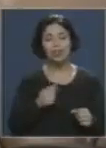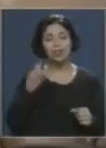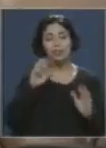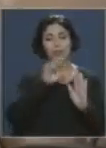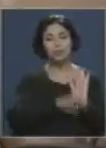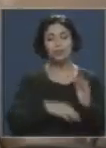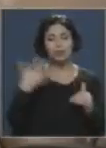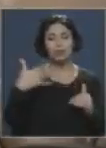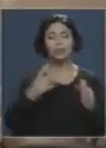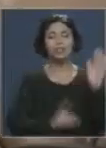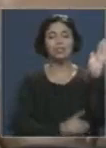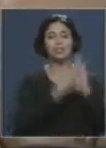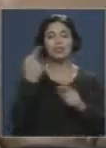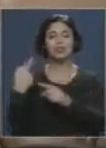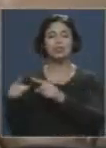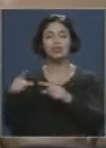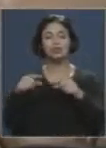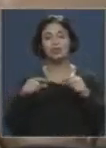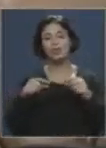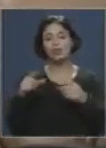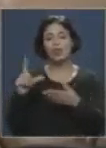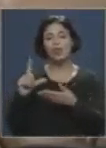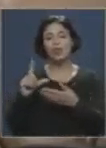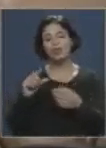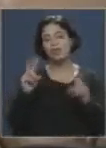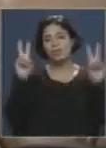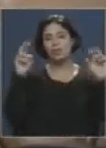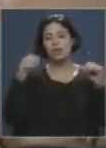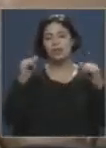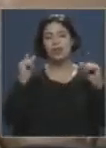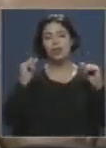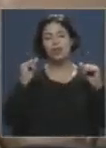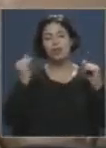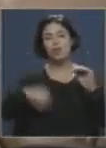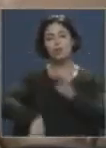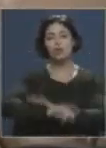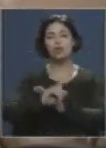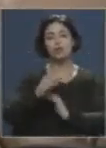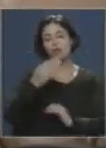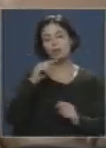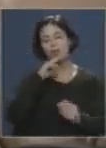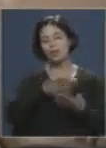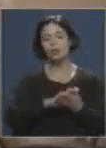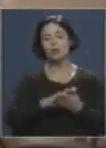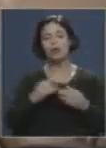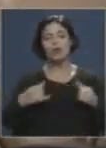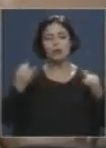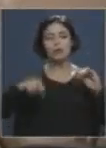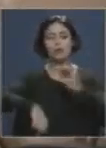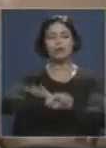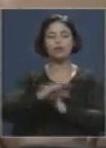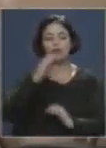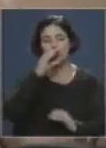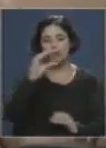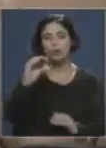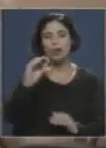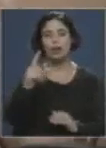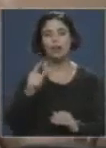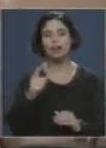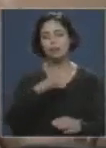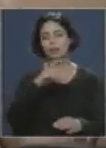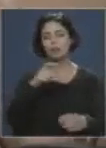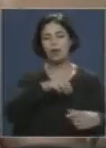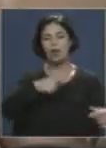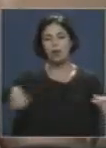iniciativas de importante desarrollo en otro ámbito del fútbol, como el fútbol rural, que repito, en el caso de la región que represento, Los Lagos, concentra más